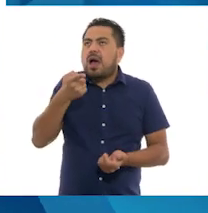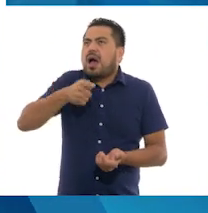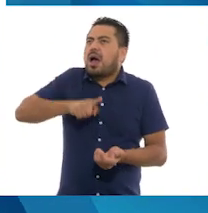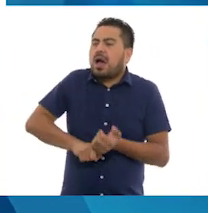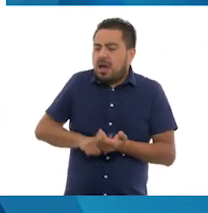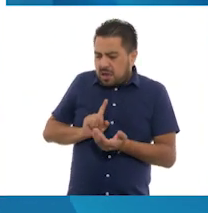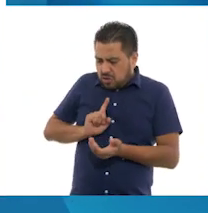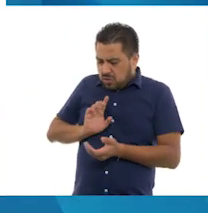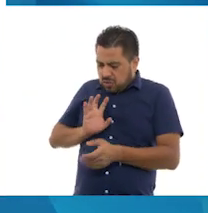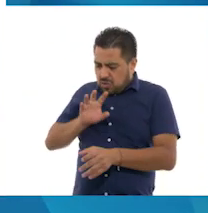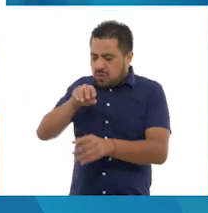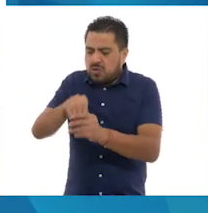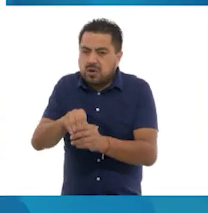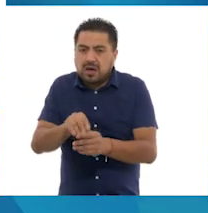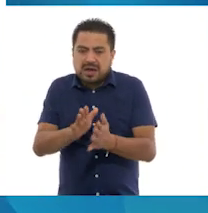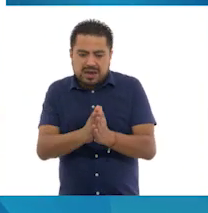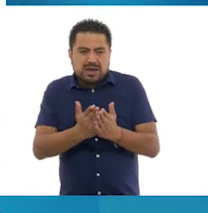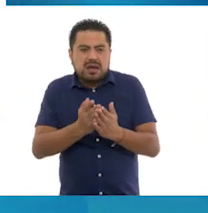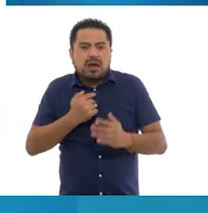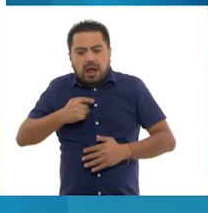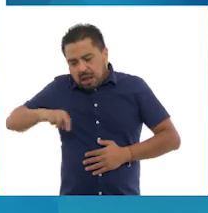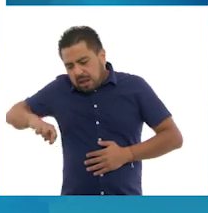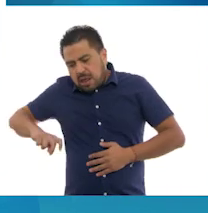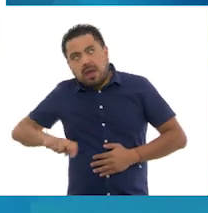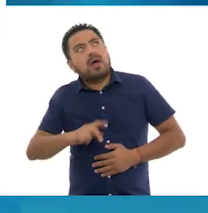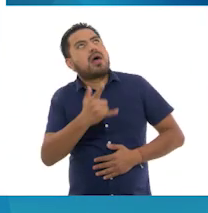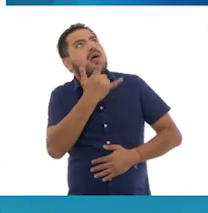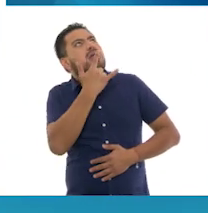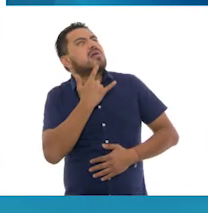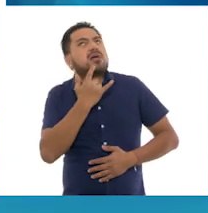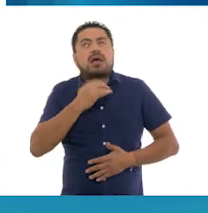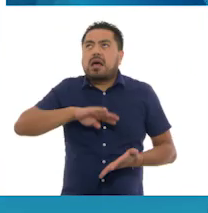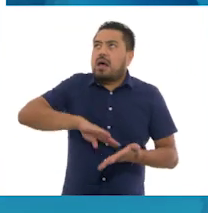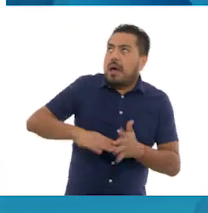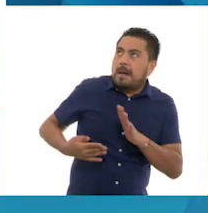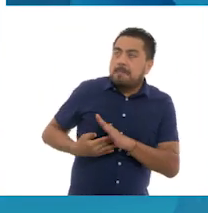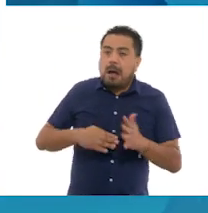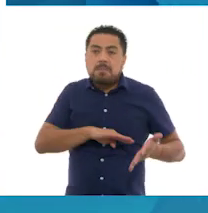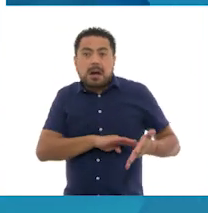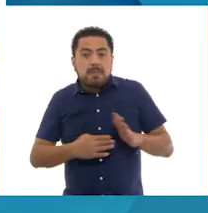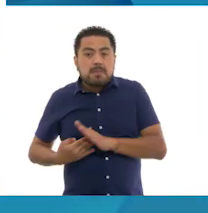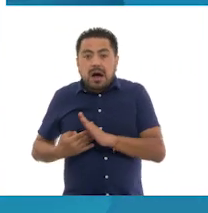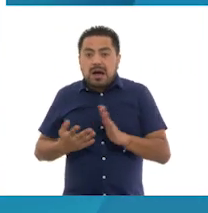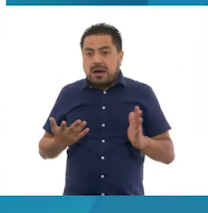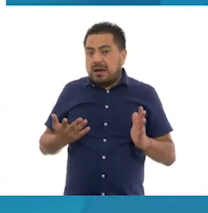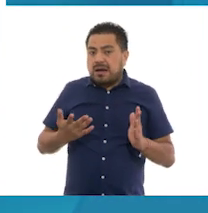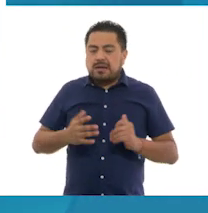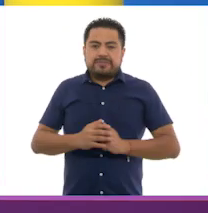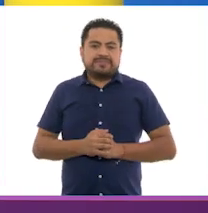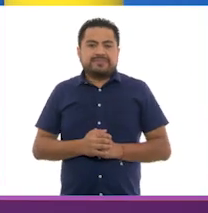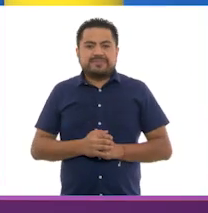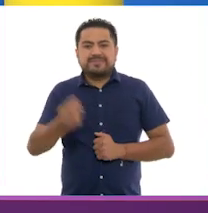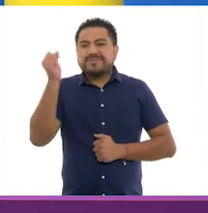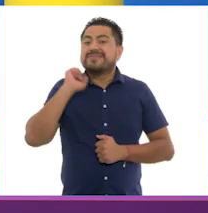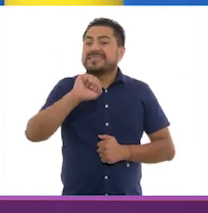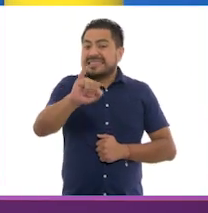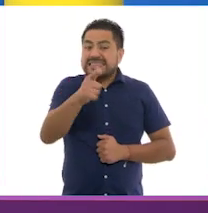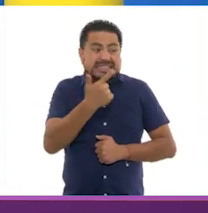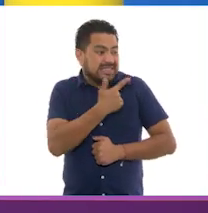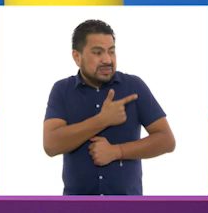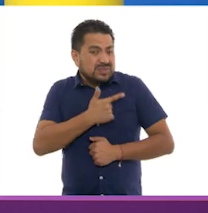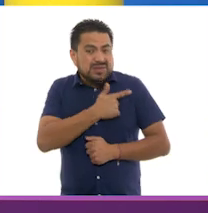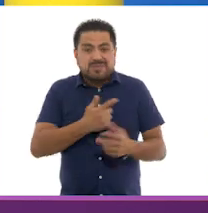libro. ¿Se imaginan yo ahí caminando entre los dinosaurios así, intentando esquivarlos, que no me pise? Corriendo. Wow. Sí, entonces sí te